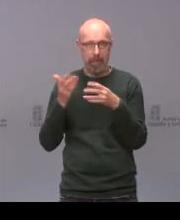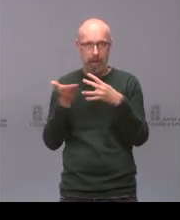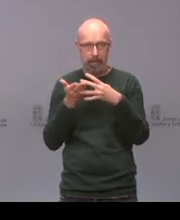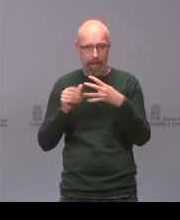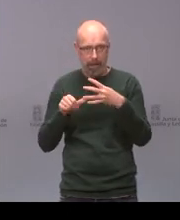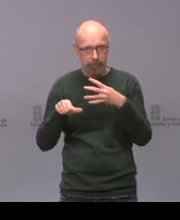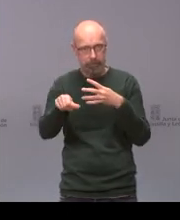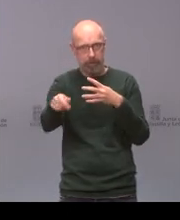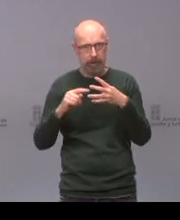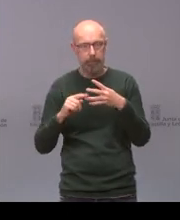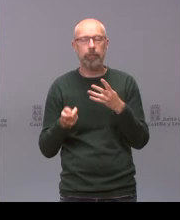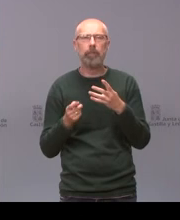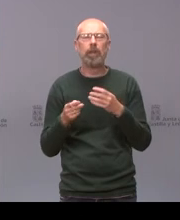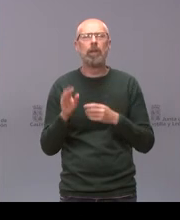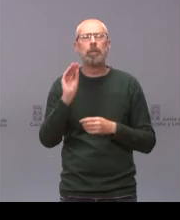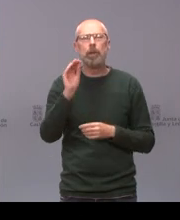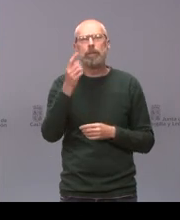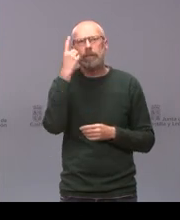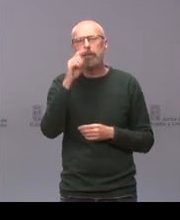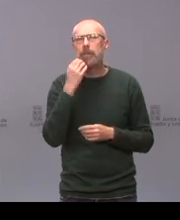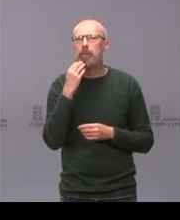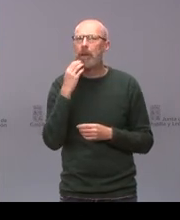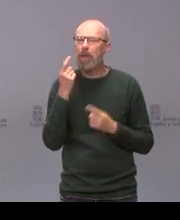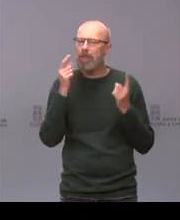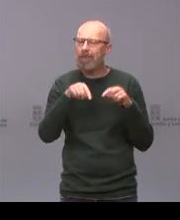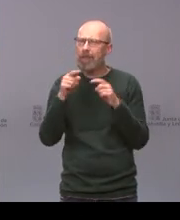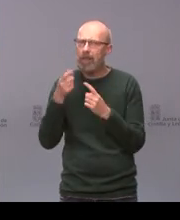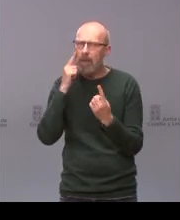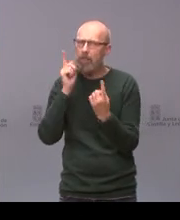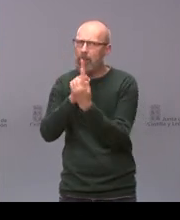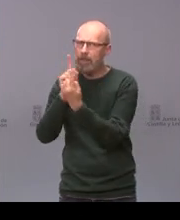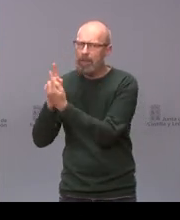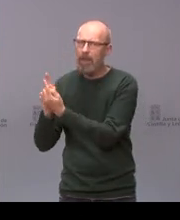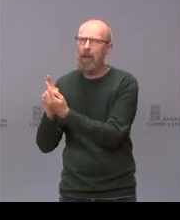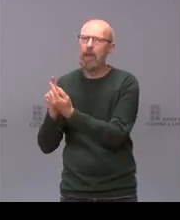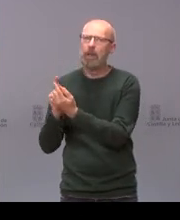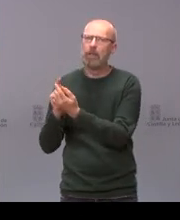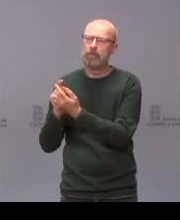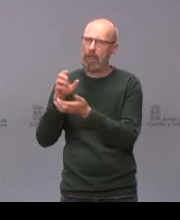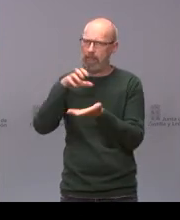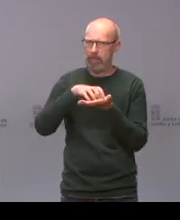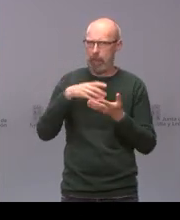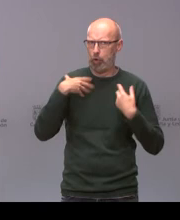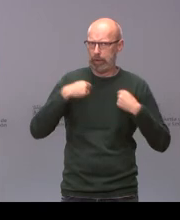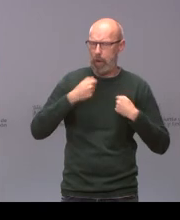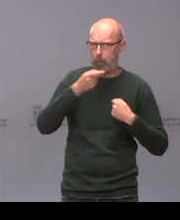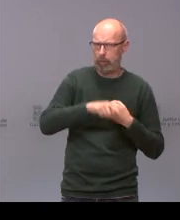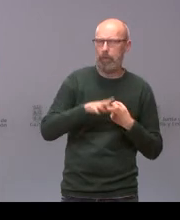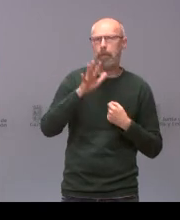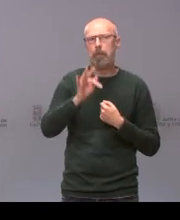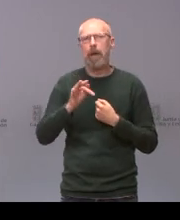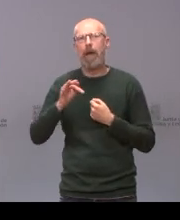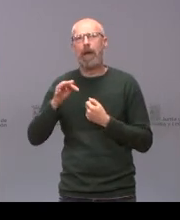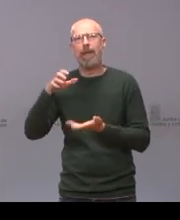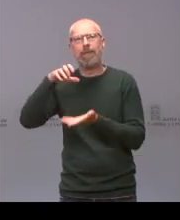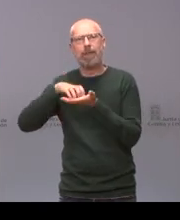quería saber si se puede precisar si esa presencialidad también se va a garantizar no solo en centros de salud, que entiendo que sí, sino también en consultorios y sobre todo